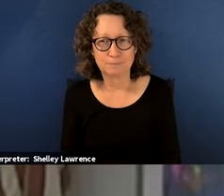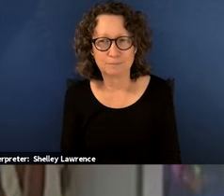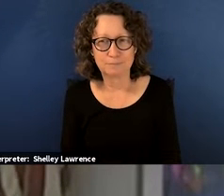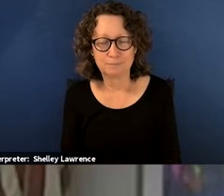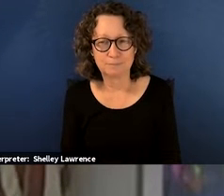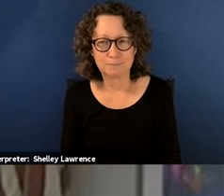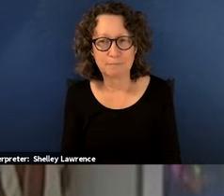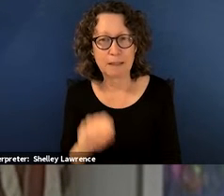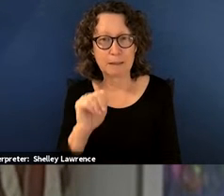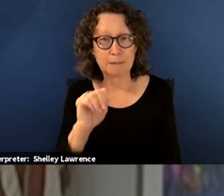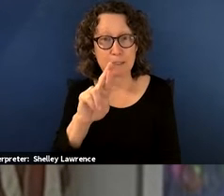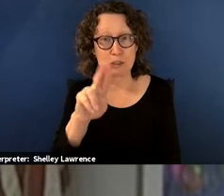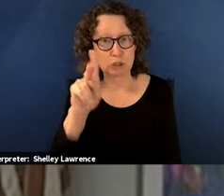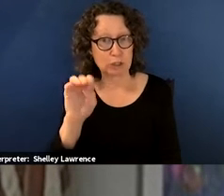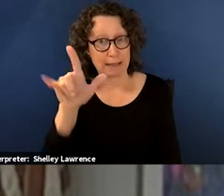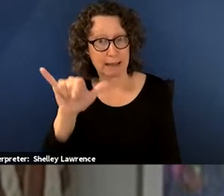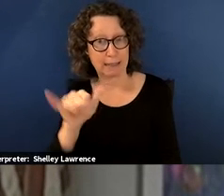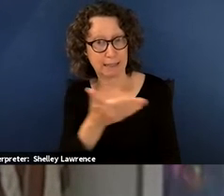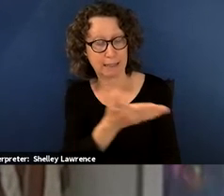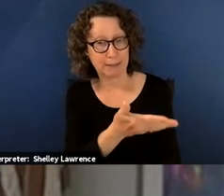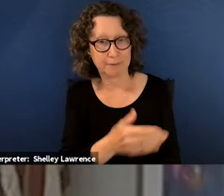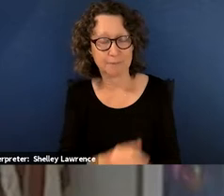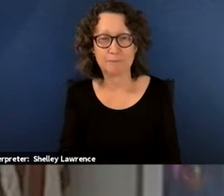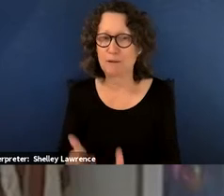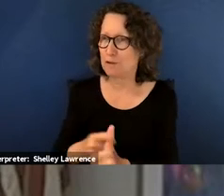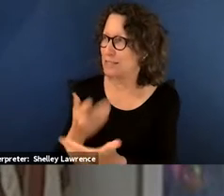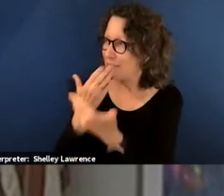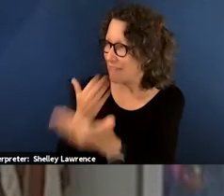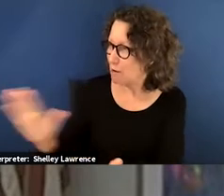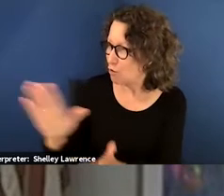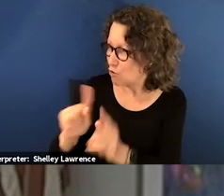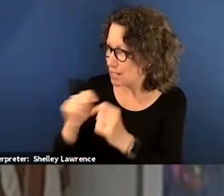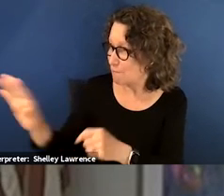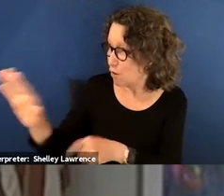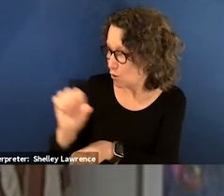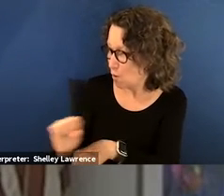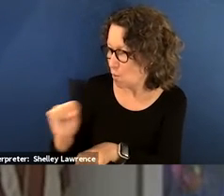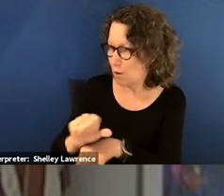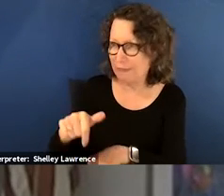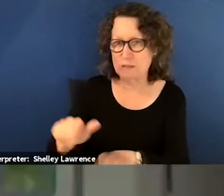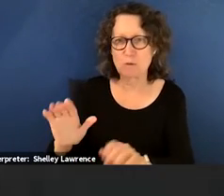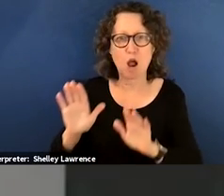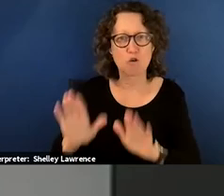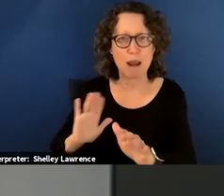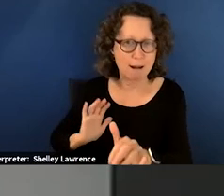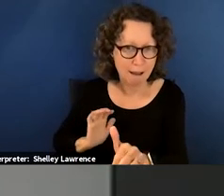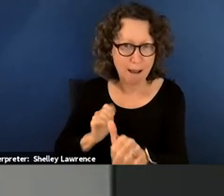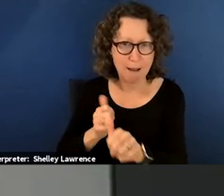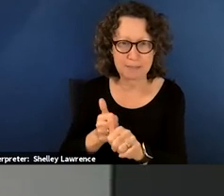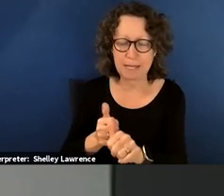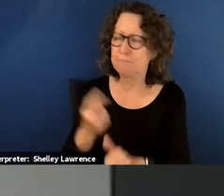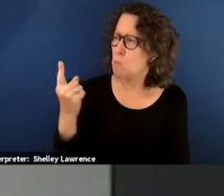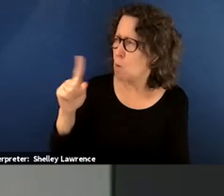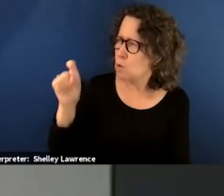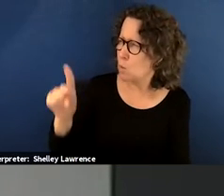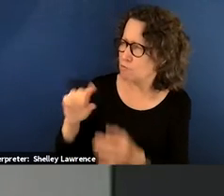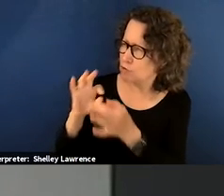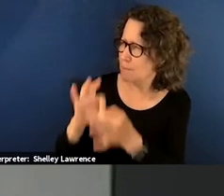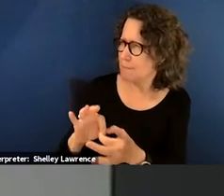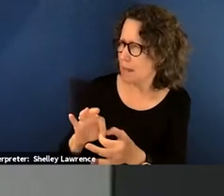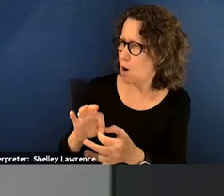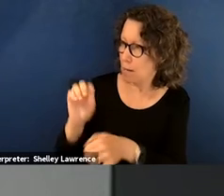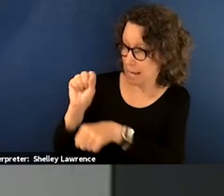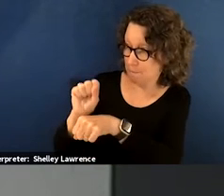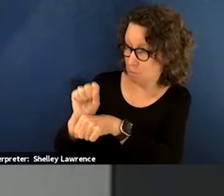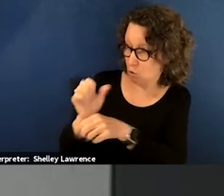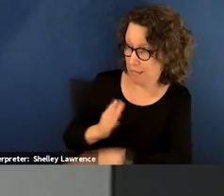Mr. Kelly, please. Señor Kelly, primero que nada, gracias a usted y a su equipo por su trabajo. Esta es una excelente actualización. Tengo una